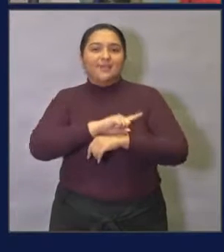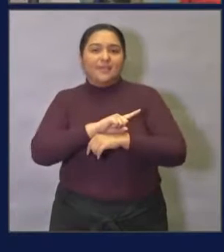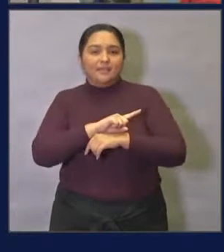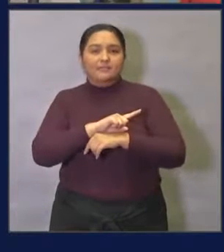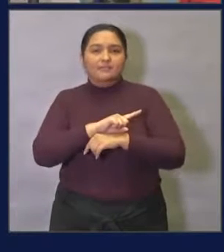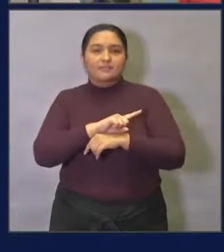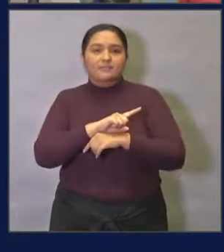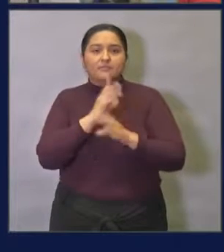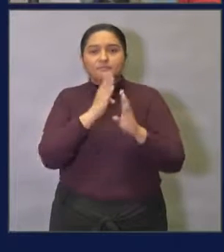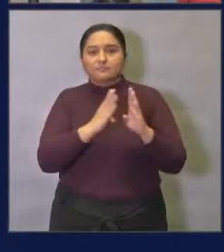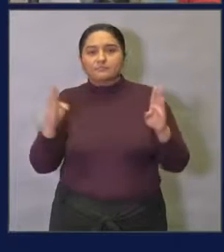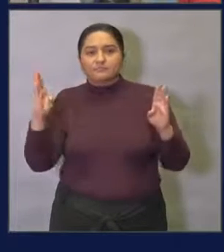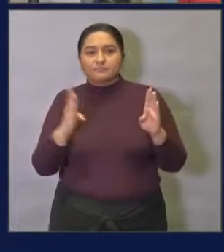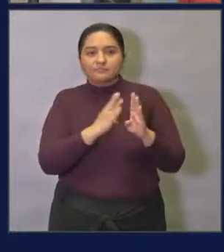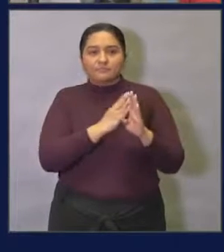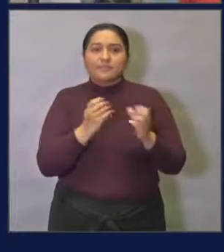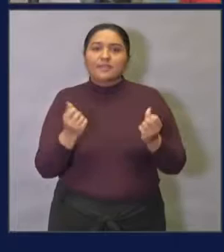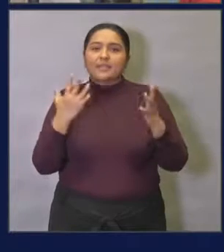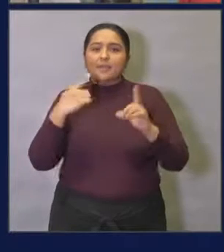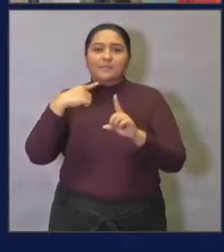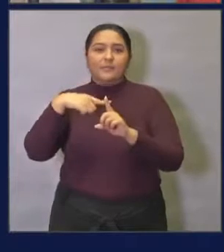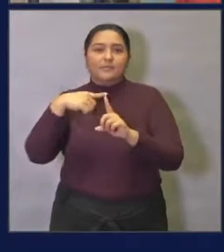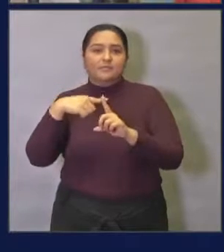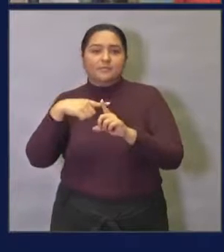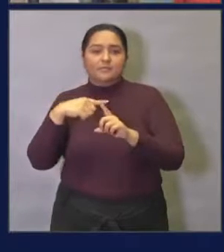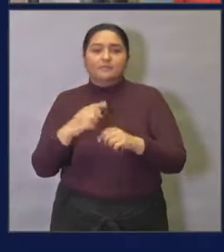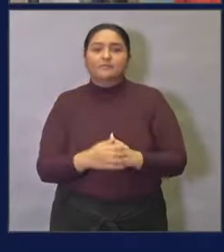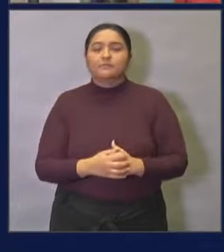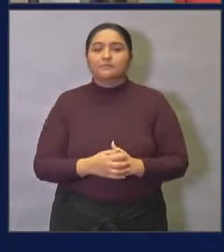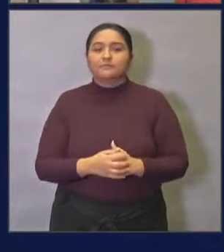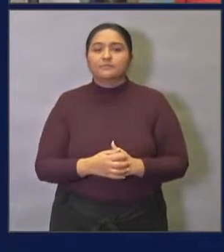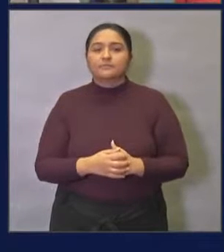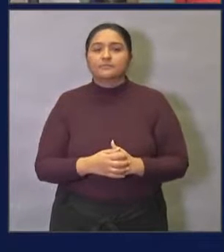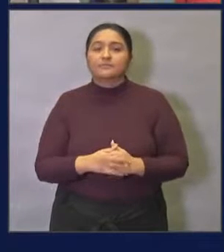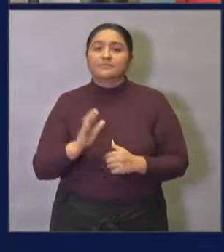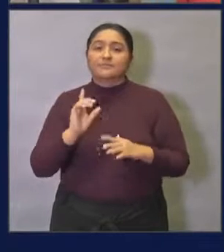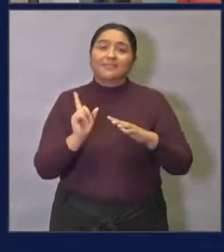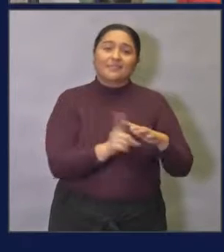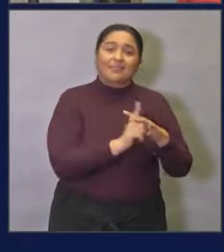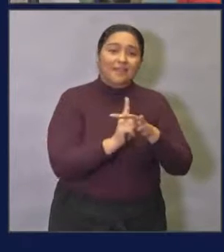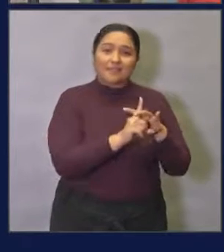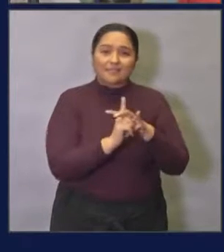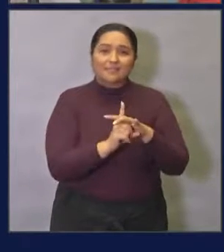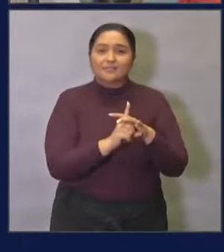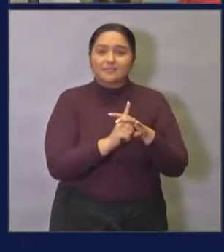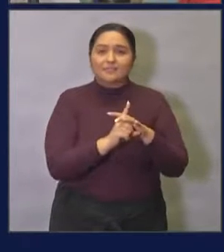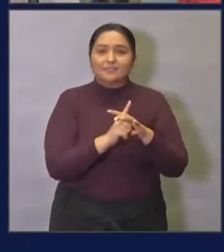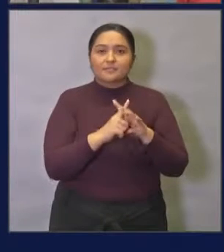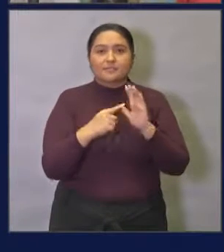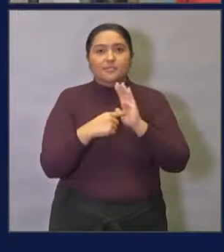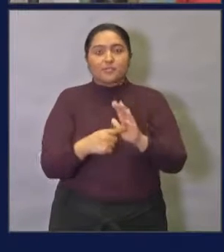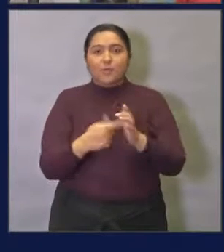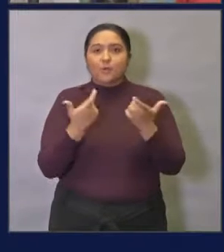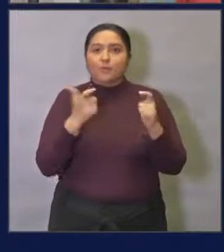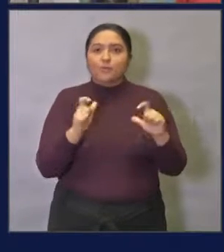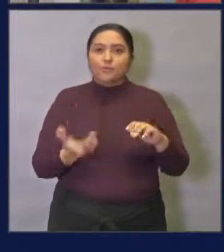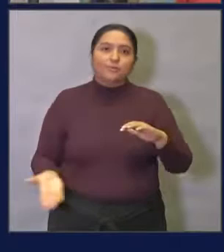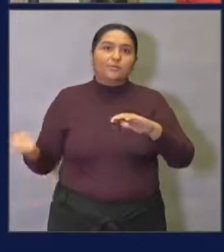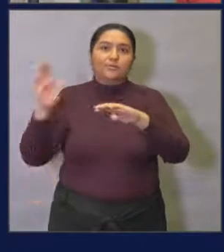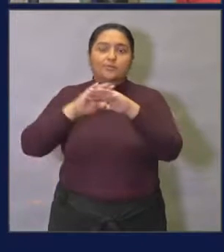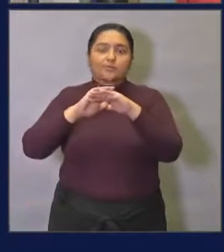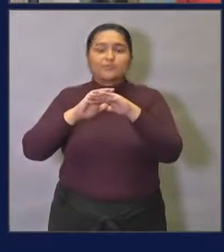porcentaje de pruebas que dan positivo. Igual que nuestros casos, refleja un significante aumento de